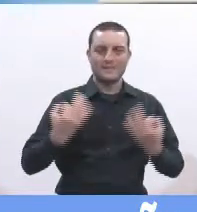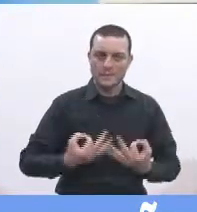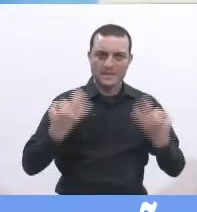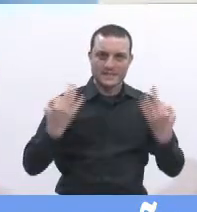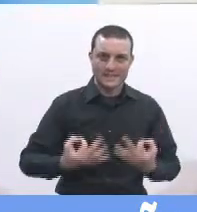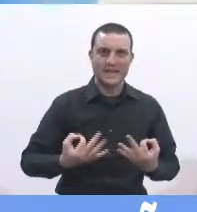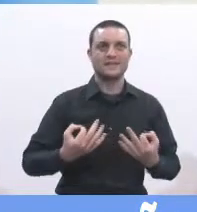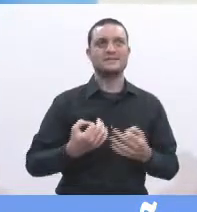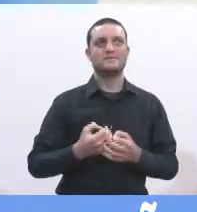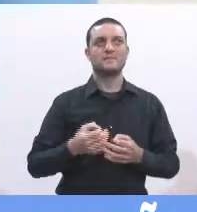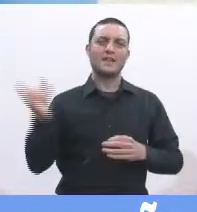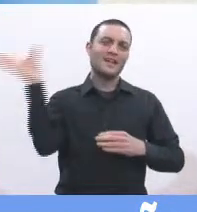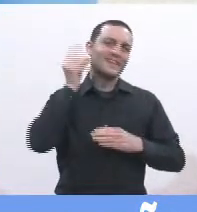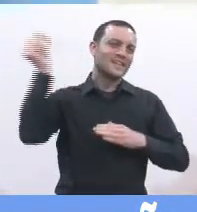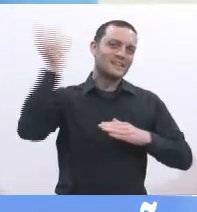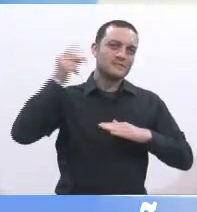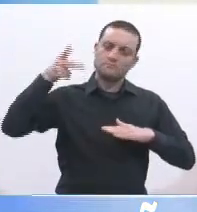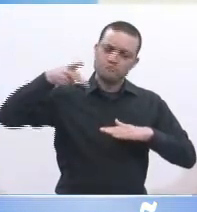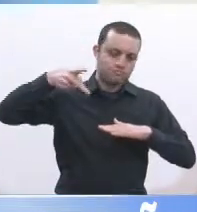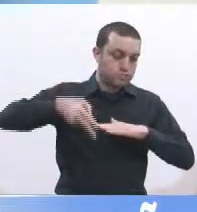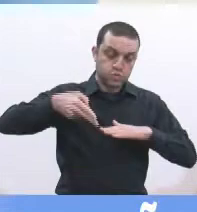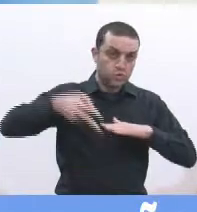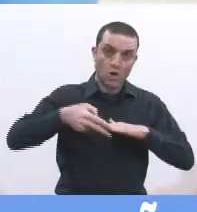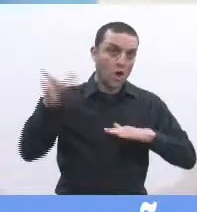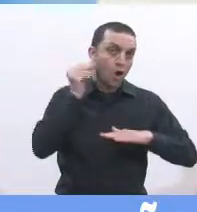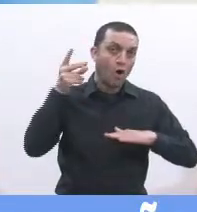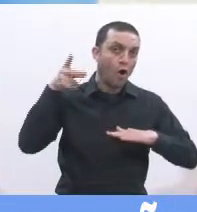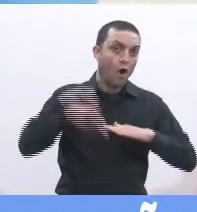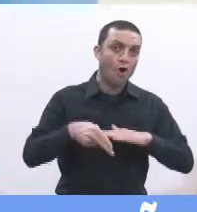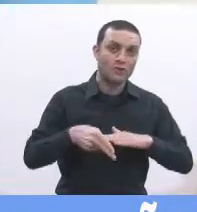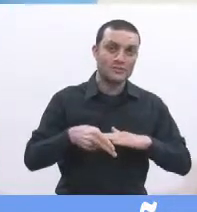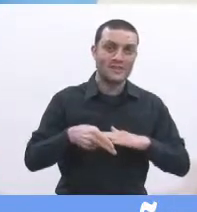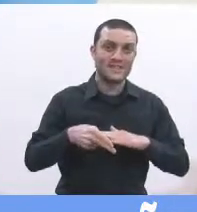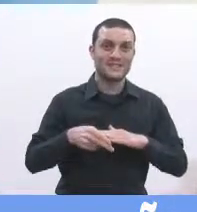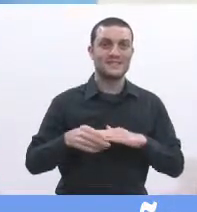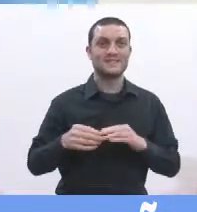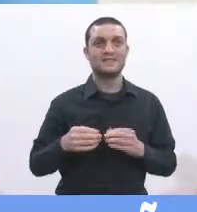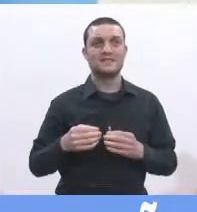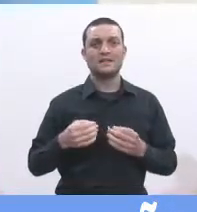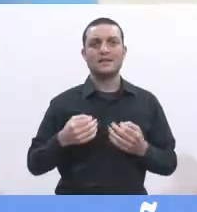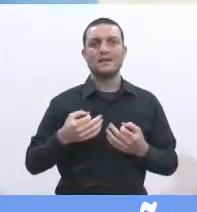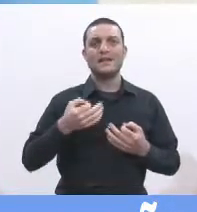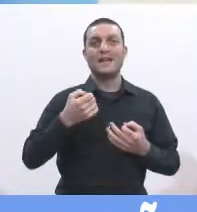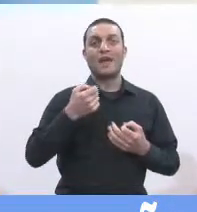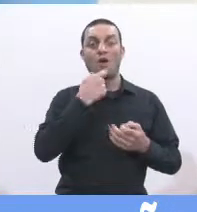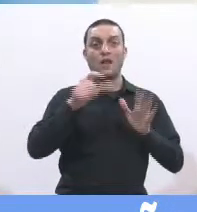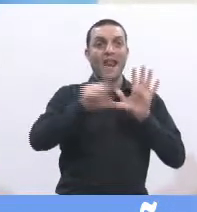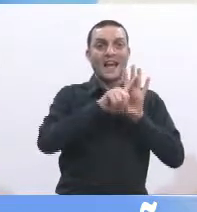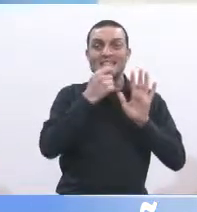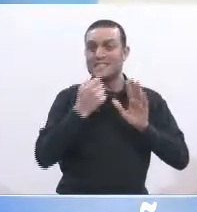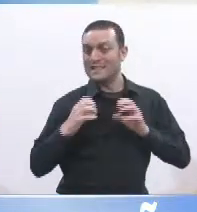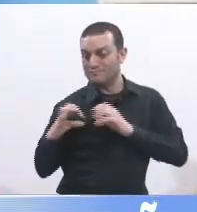leyes. Hace un rato mencionaban la cantidad de leyes, más decretos que leyes, todo rápidamente, sin debate genuino, sin